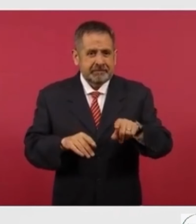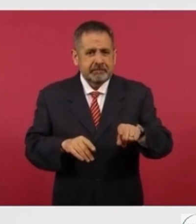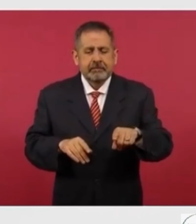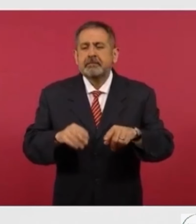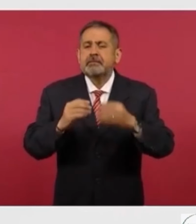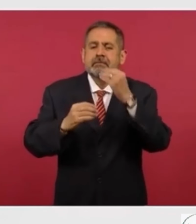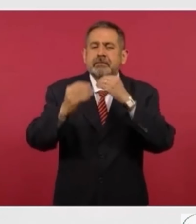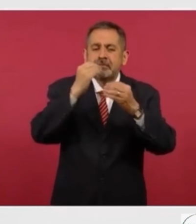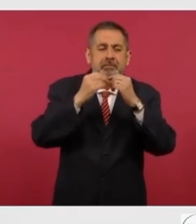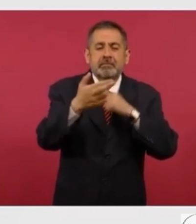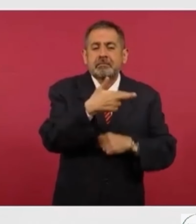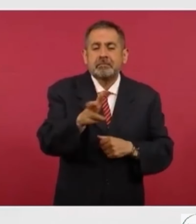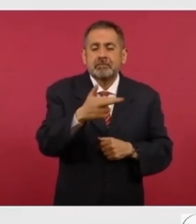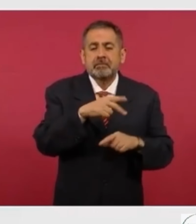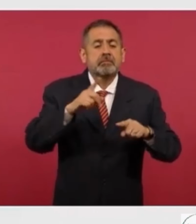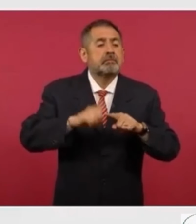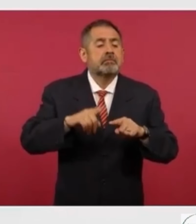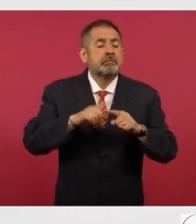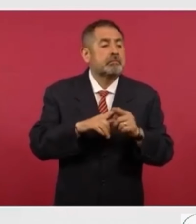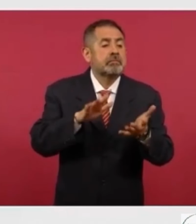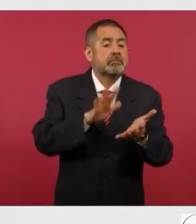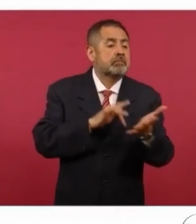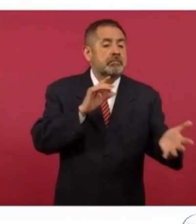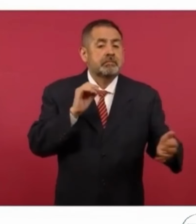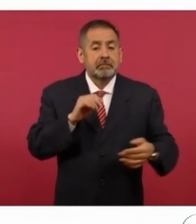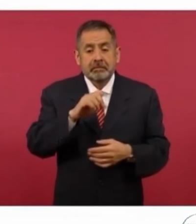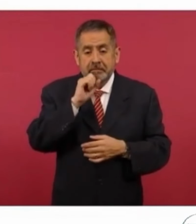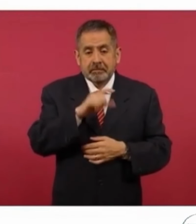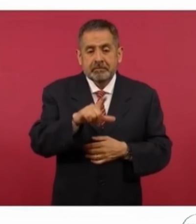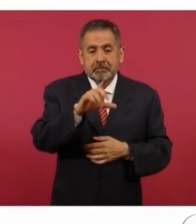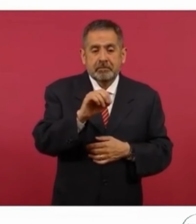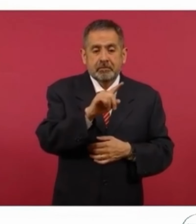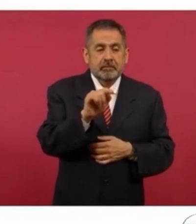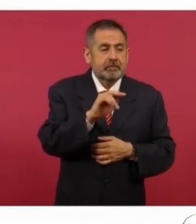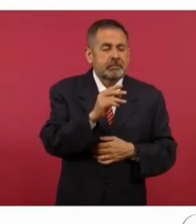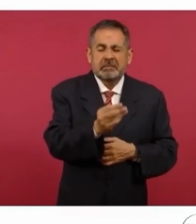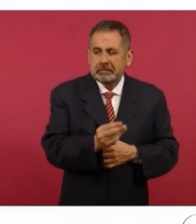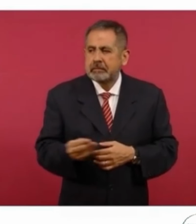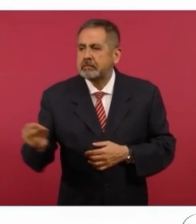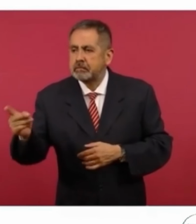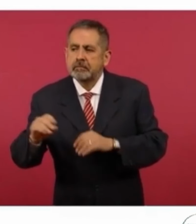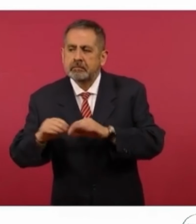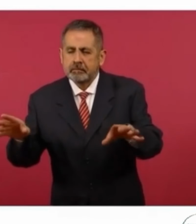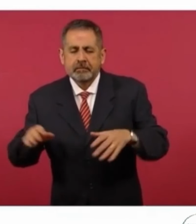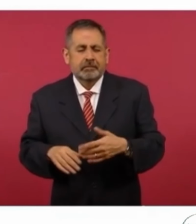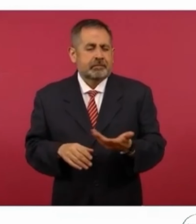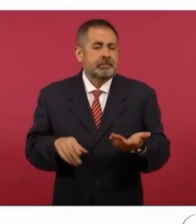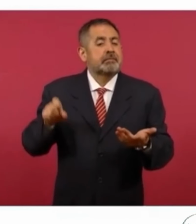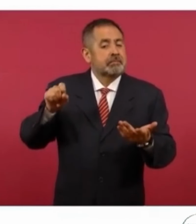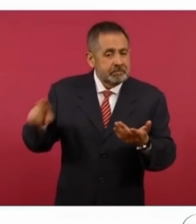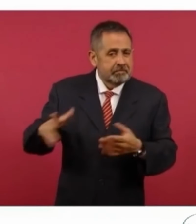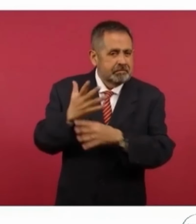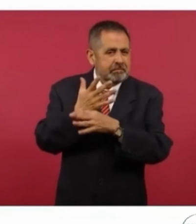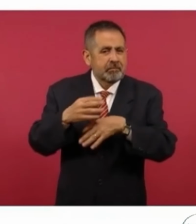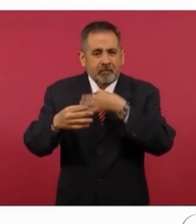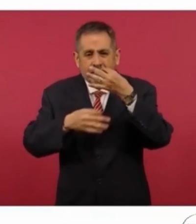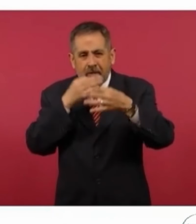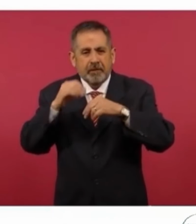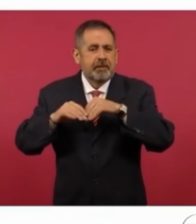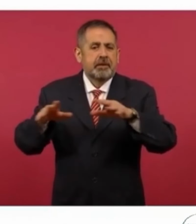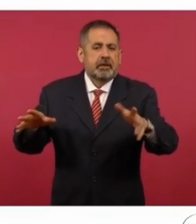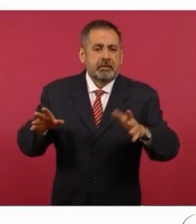restaurante Hunan fue proporcionada por Lozano a una periodista que lo difundió, dicho por ella, en un